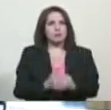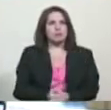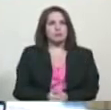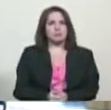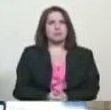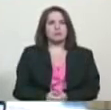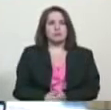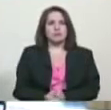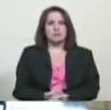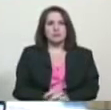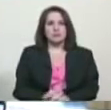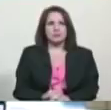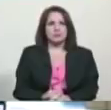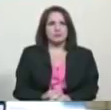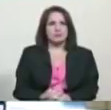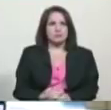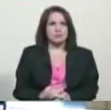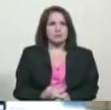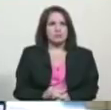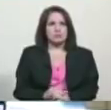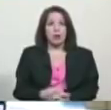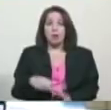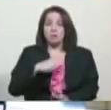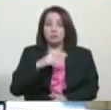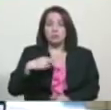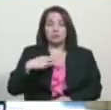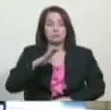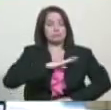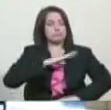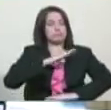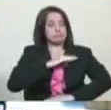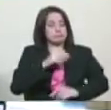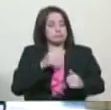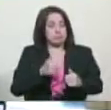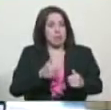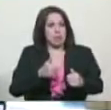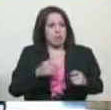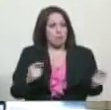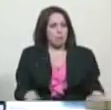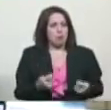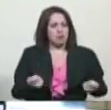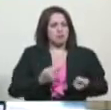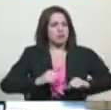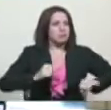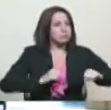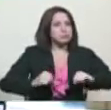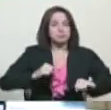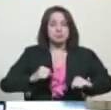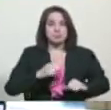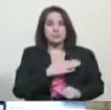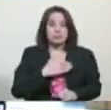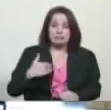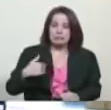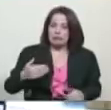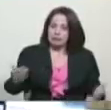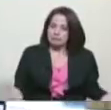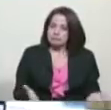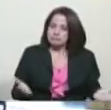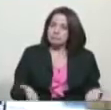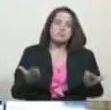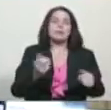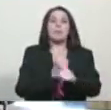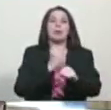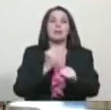es la mayor satisfacción y a la vez la mayor motivación para salir adelante, para